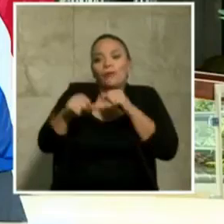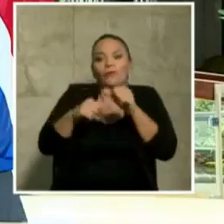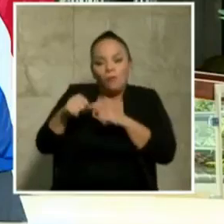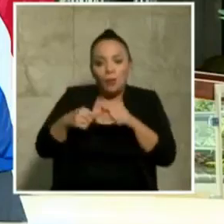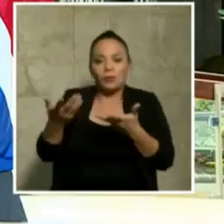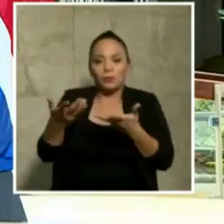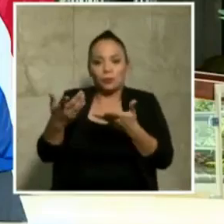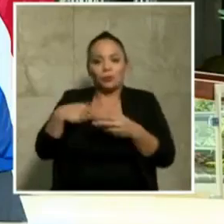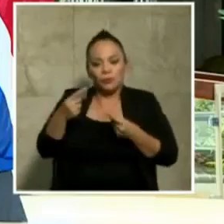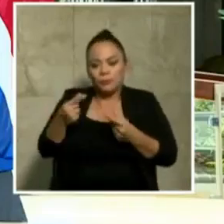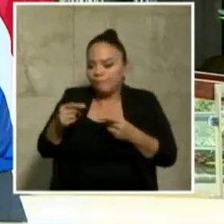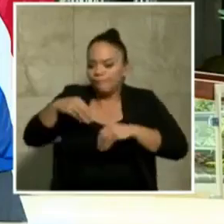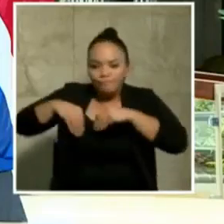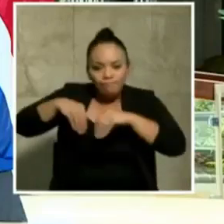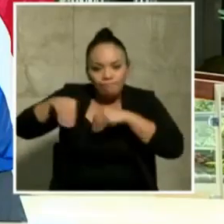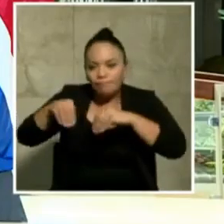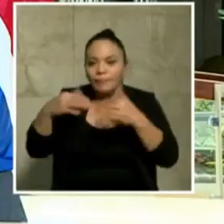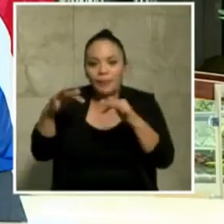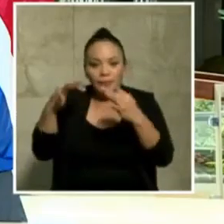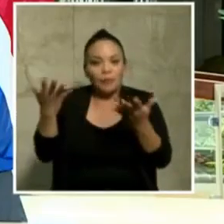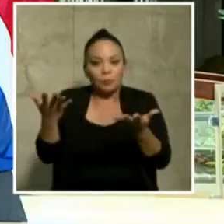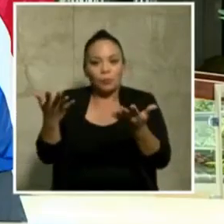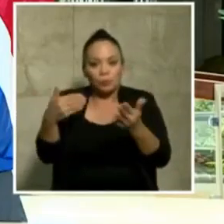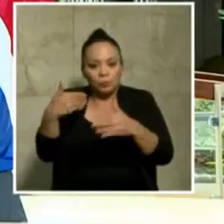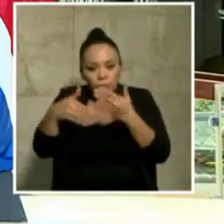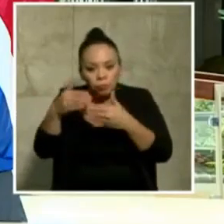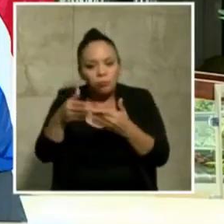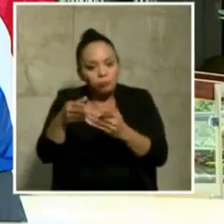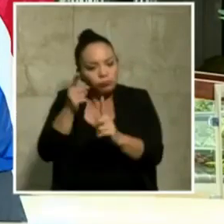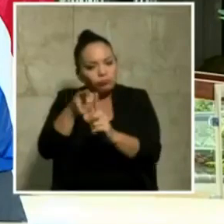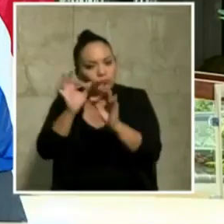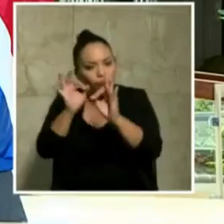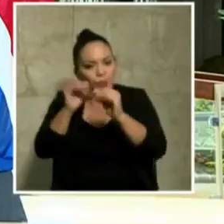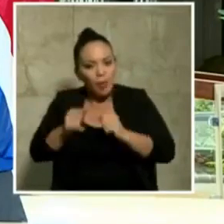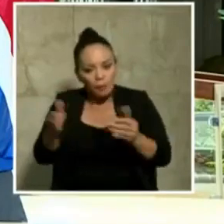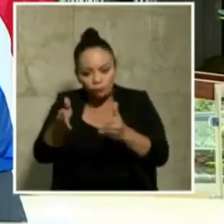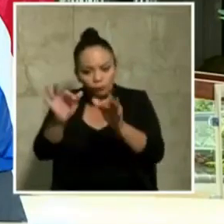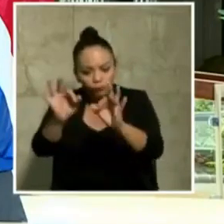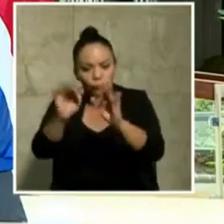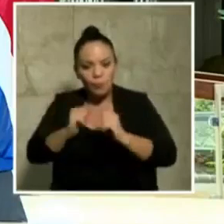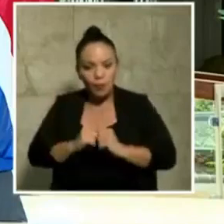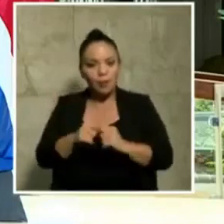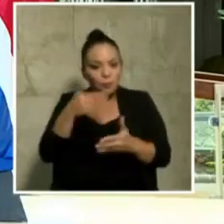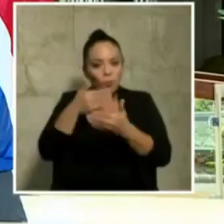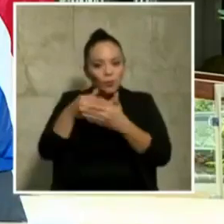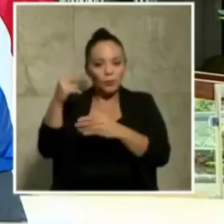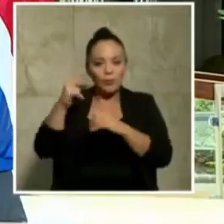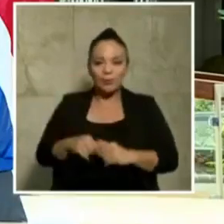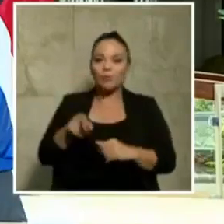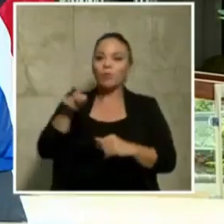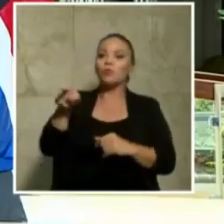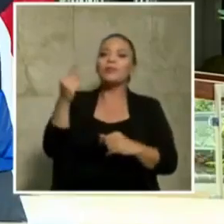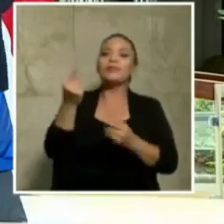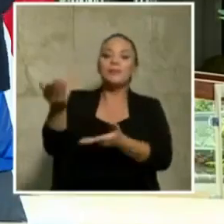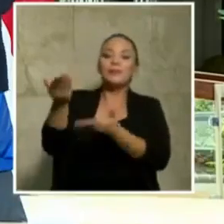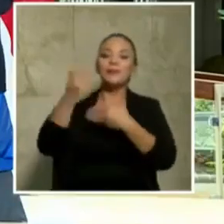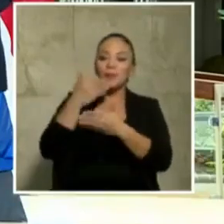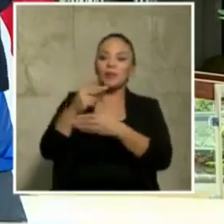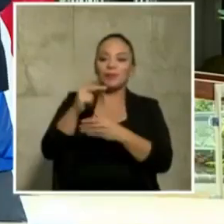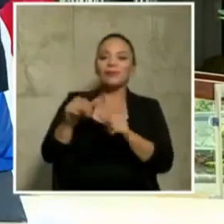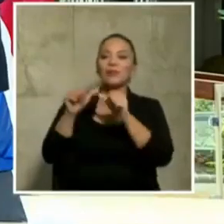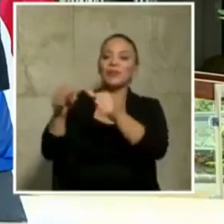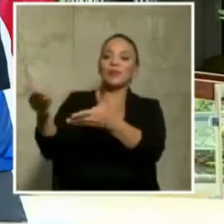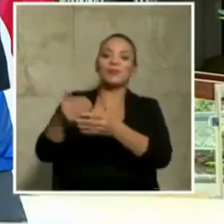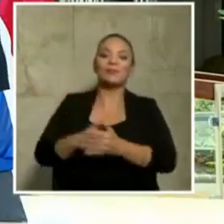de manera muy rápida en la dirección adecuada. Y eso de por sí son buenas noticias. Vea, usted siempre me trae buenas noticias. Continúe.